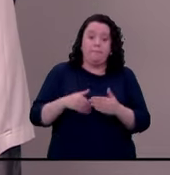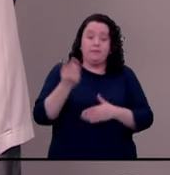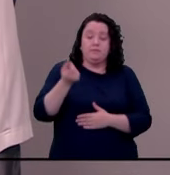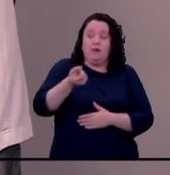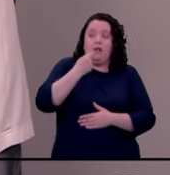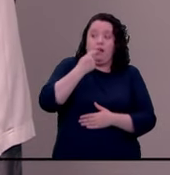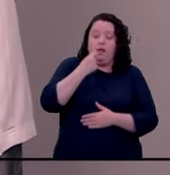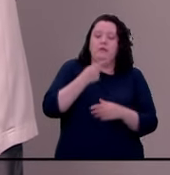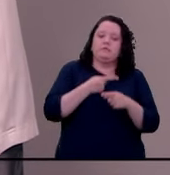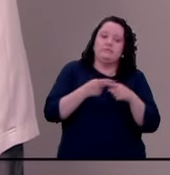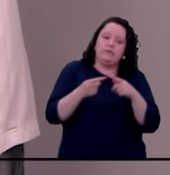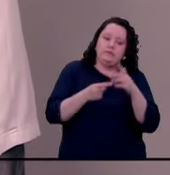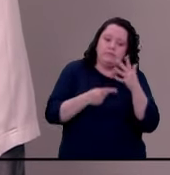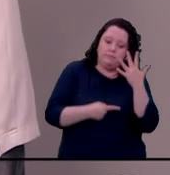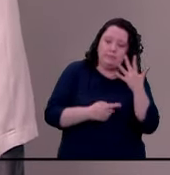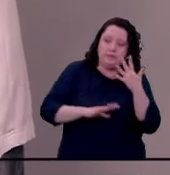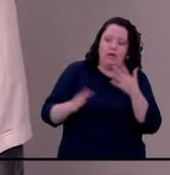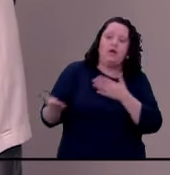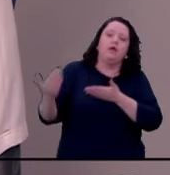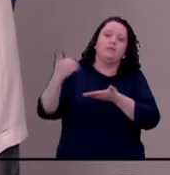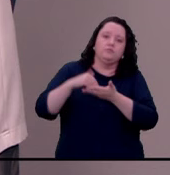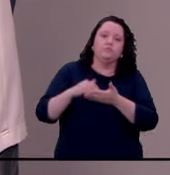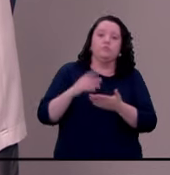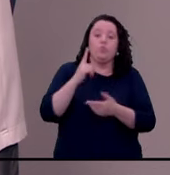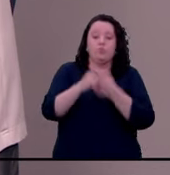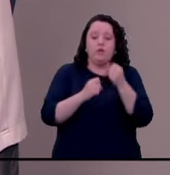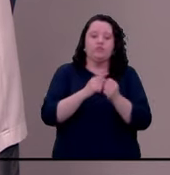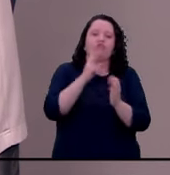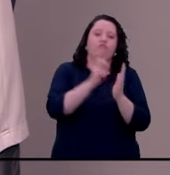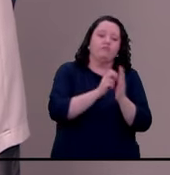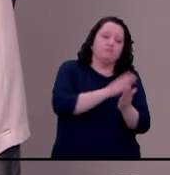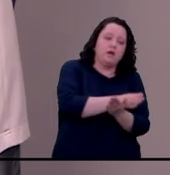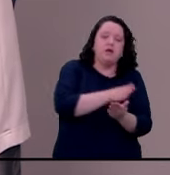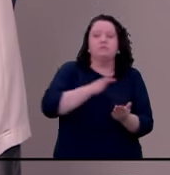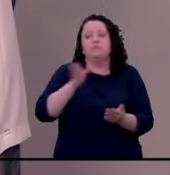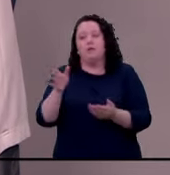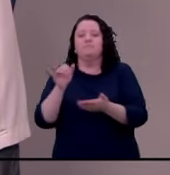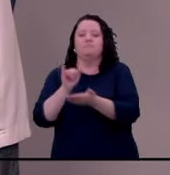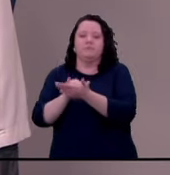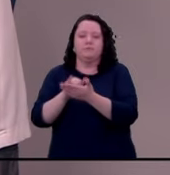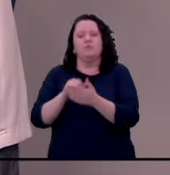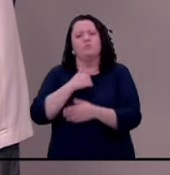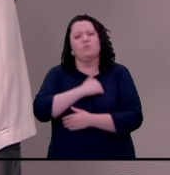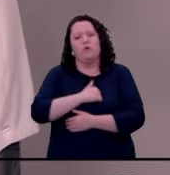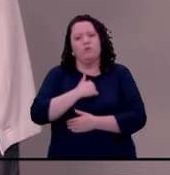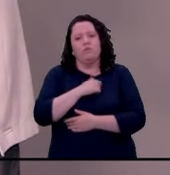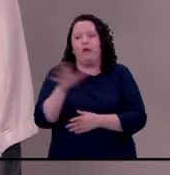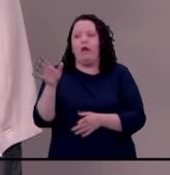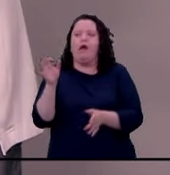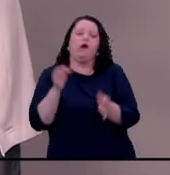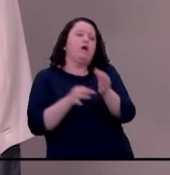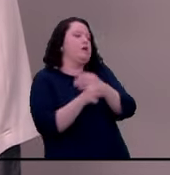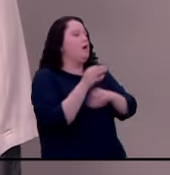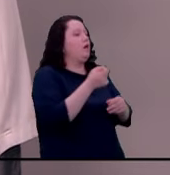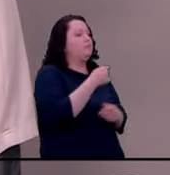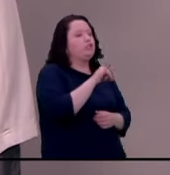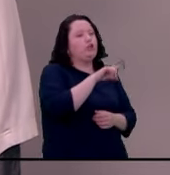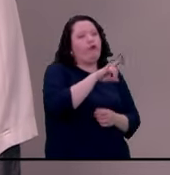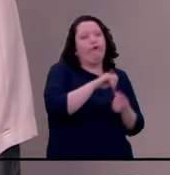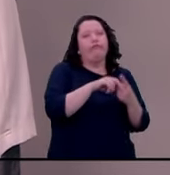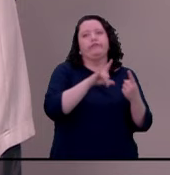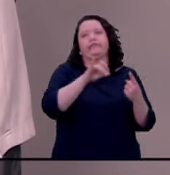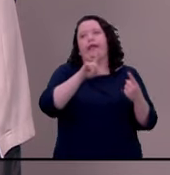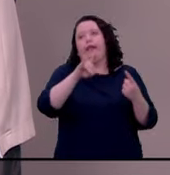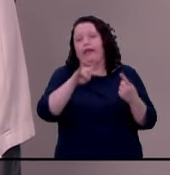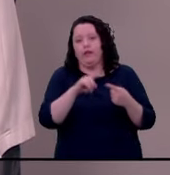heo tiroxina y después por lo menos dos veces al año y por favor cuidado con suplementos que de yodo de selenio y